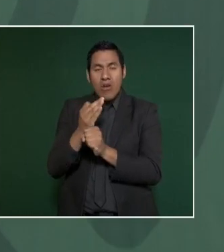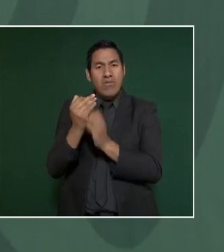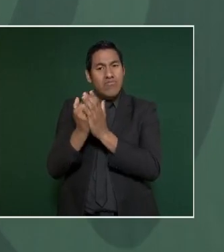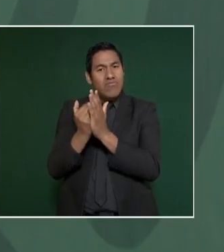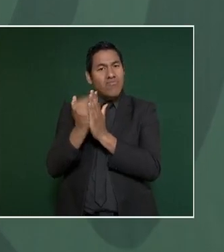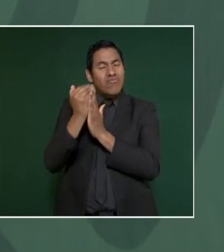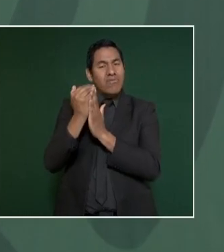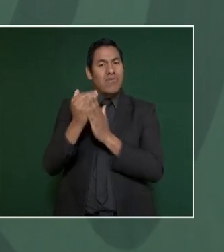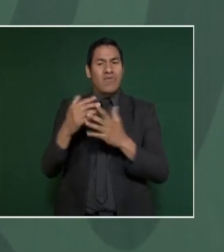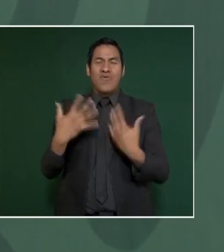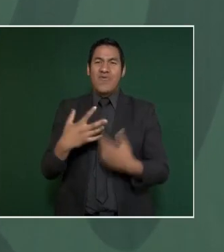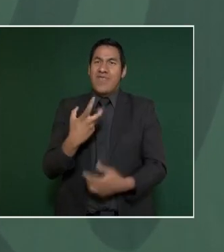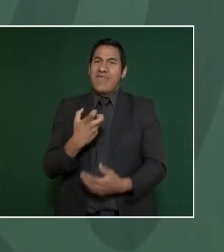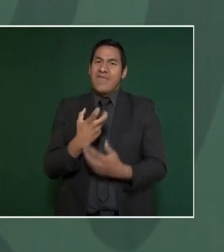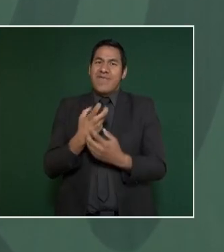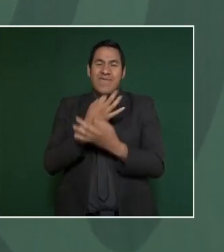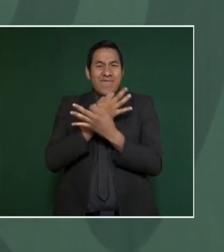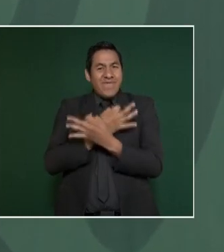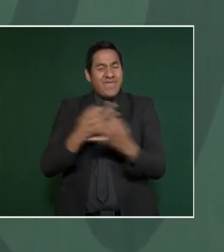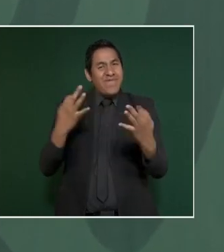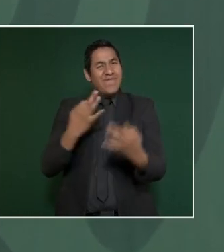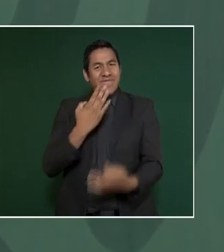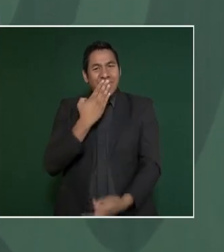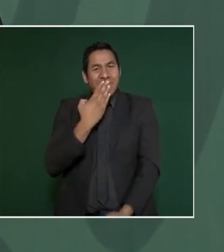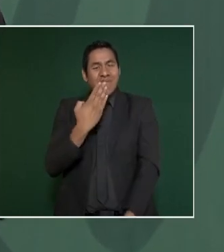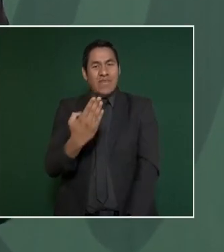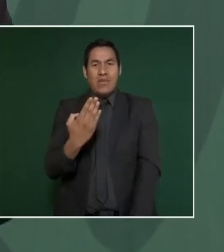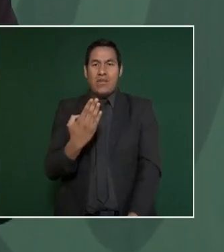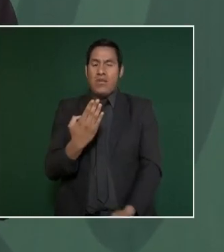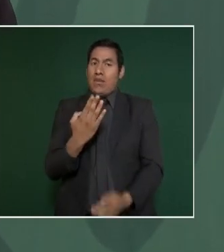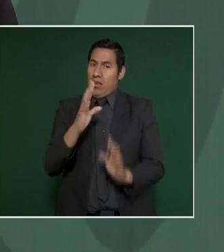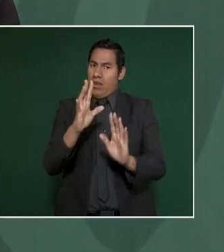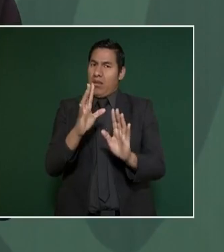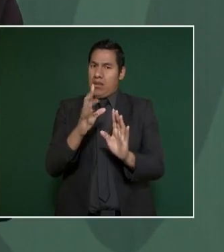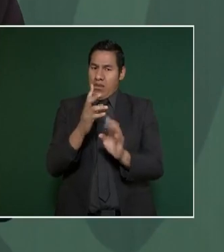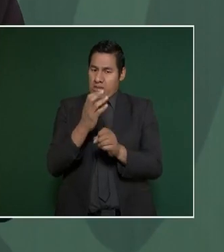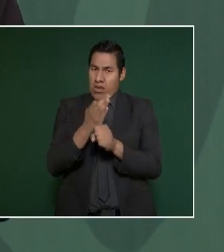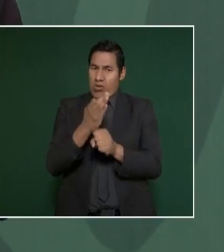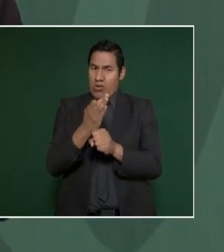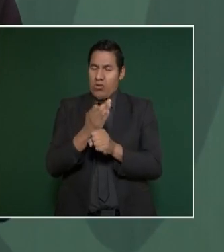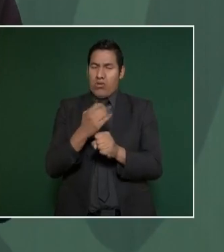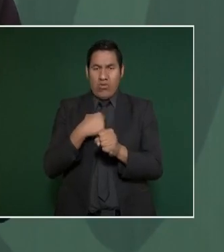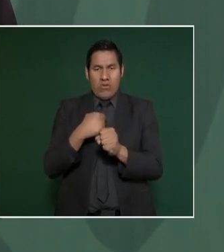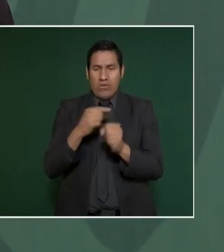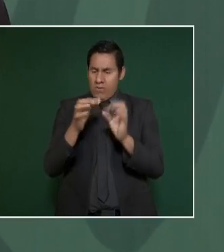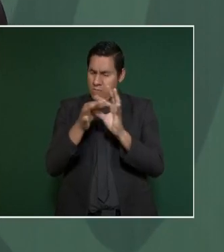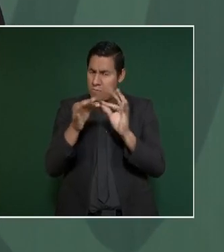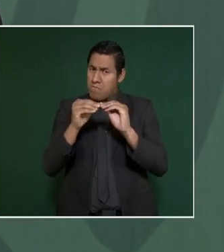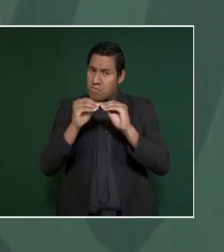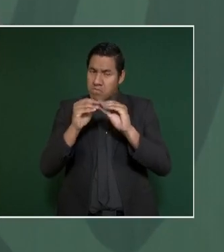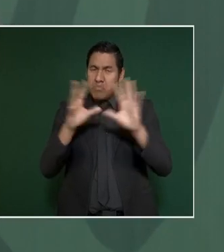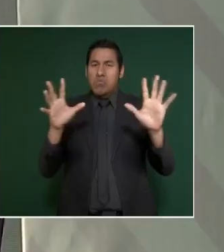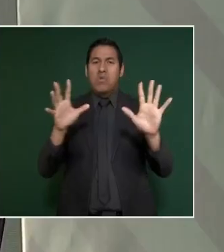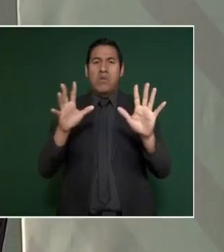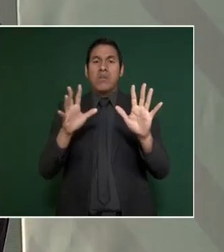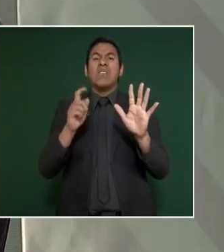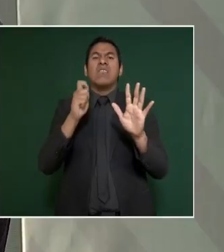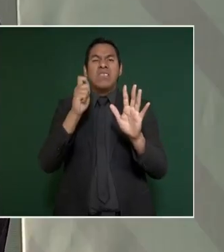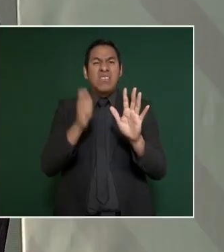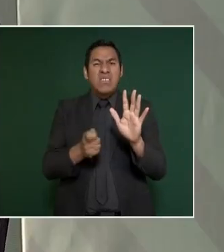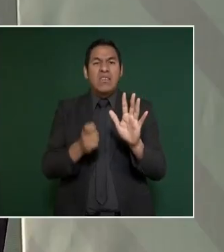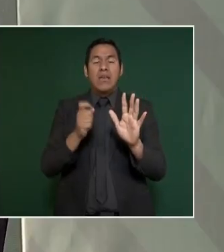aprovecho para este subrayar porque que no se dice de que